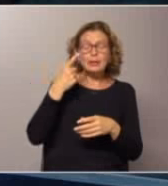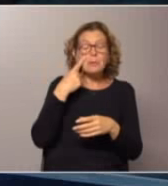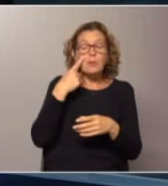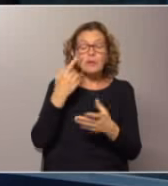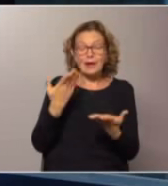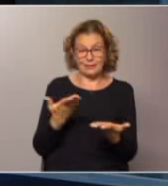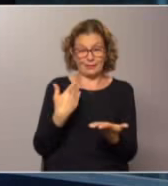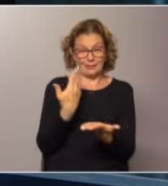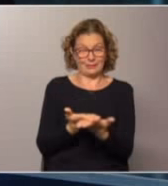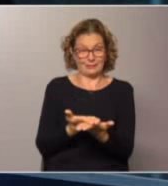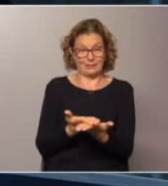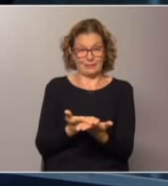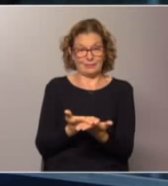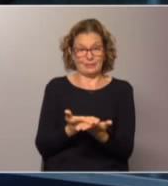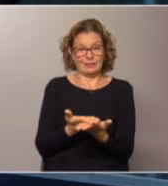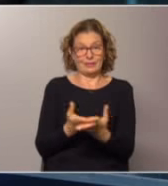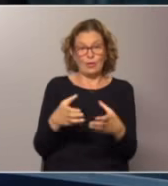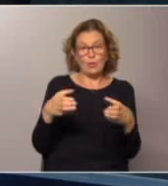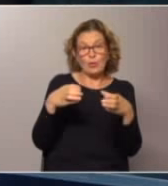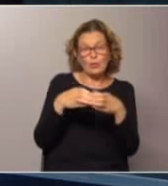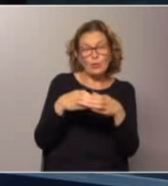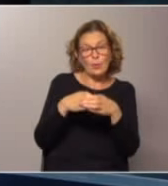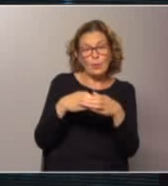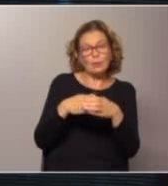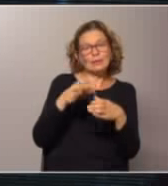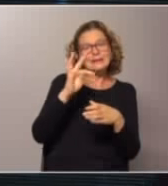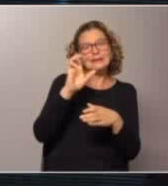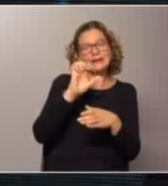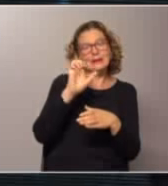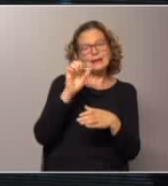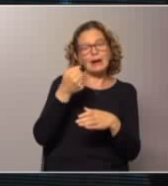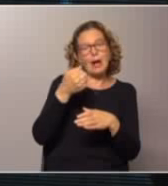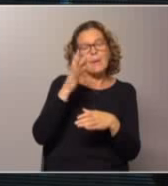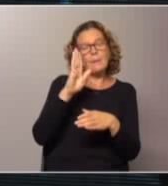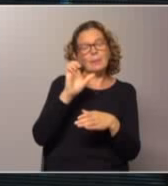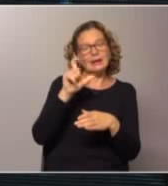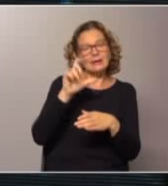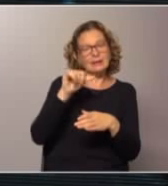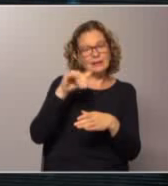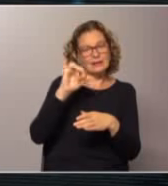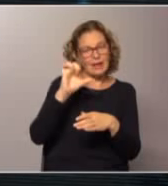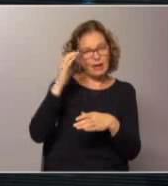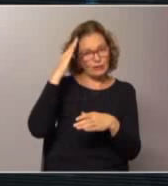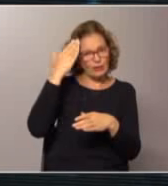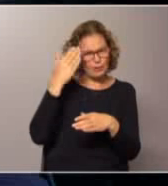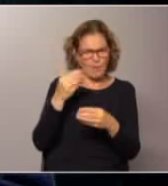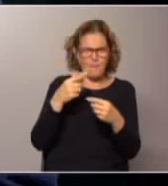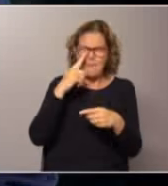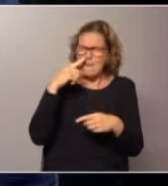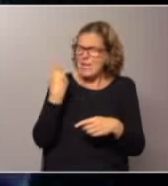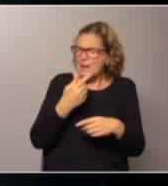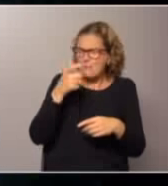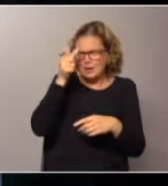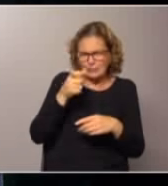grupo de los terraplén istas es maravilloso si se cree un grupo de tierra planetas en facebook y tiene millones de seguidores algo de consumo